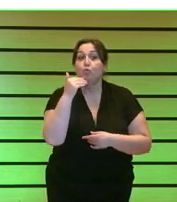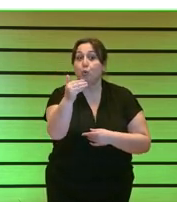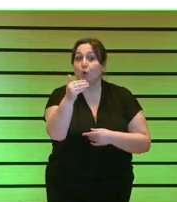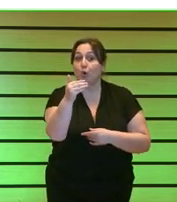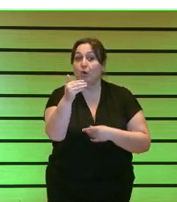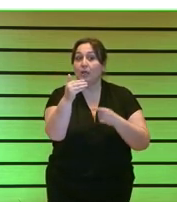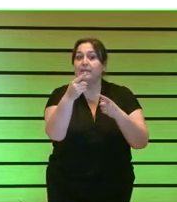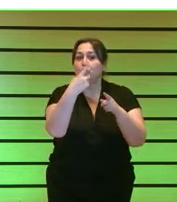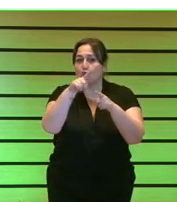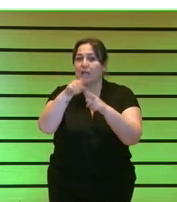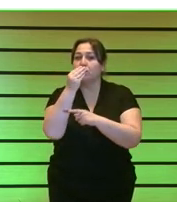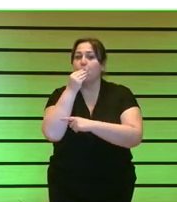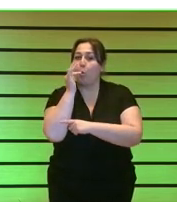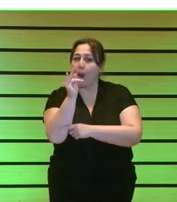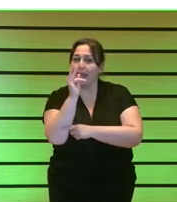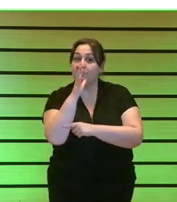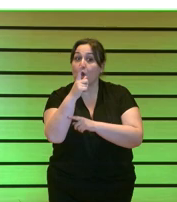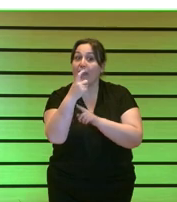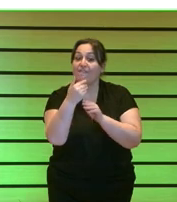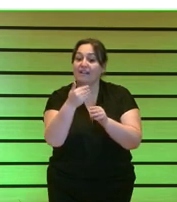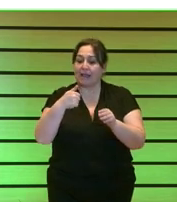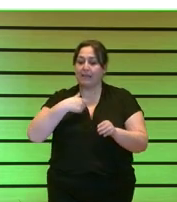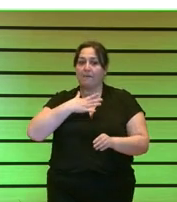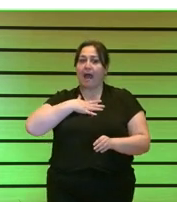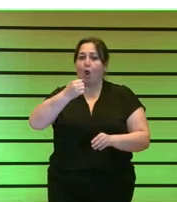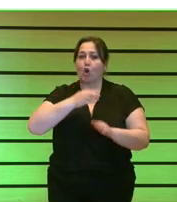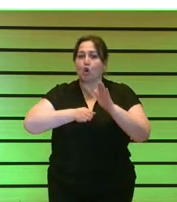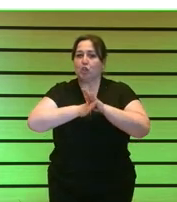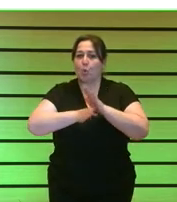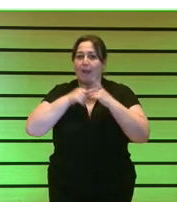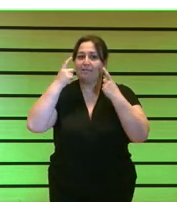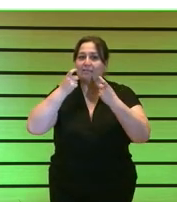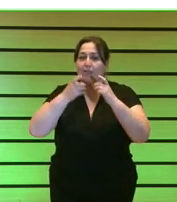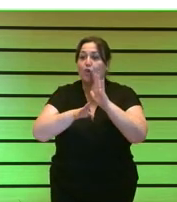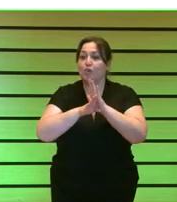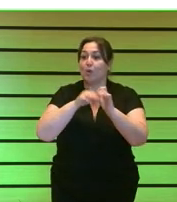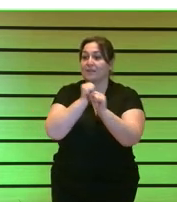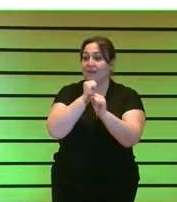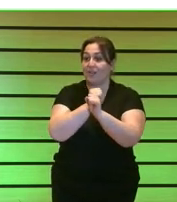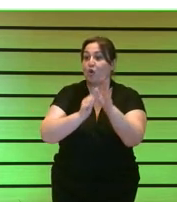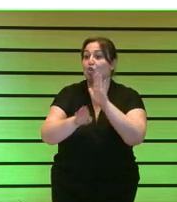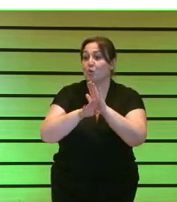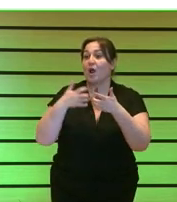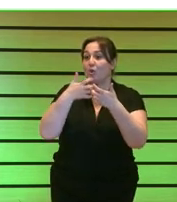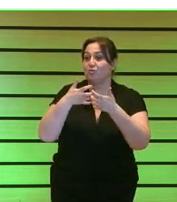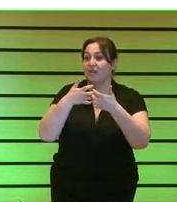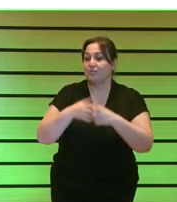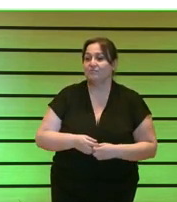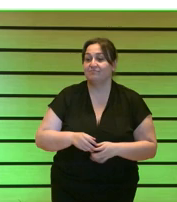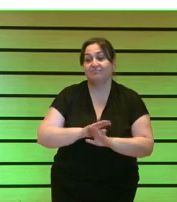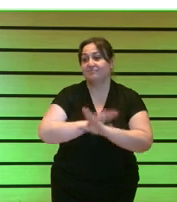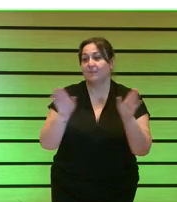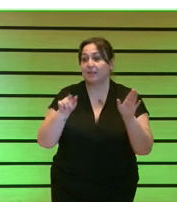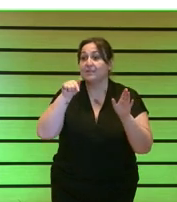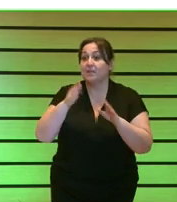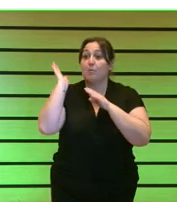que tengamos el valor de seguir intentándolo de seguir trabajando de seguir luchando Pues nada esto